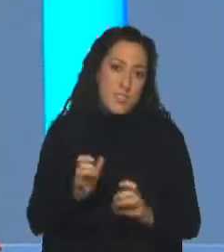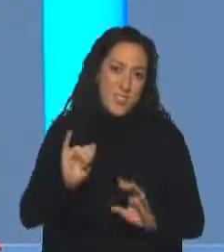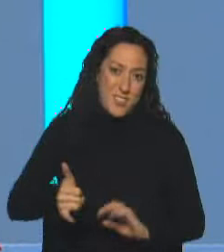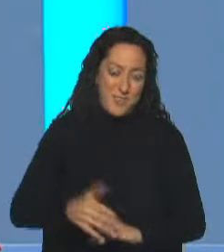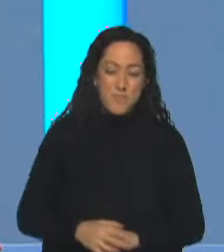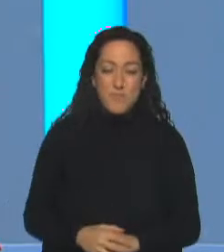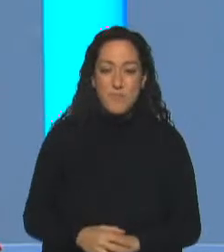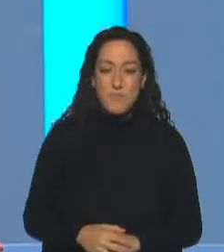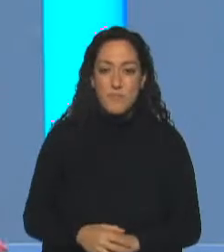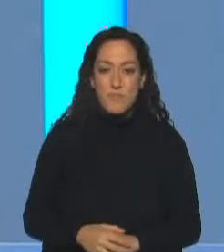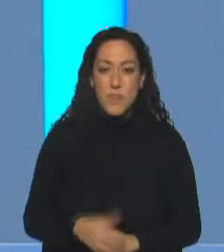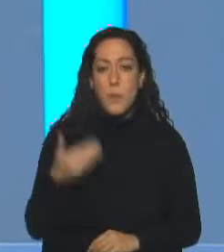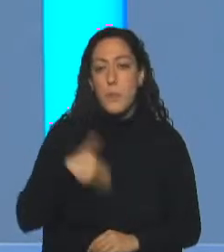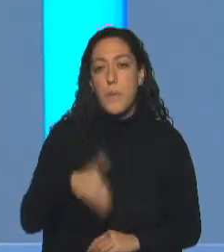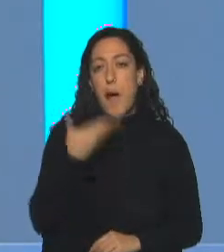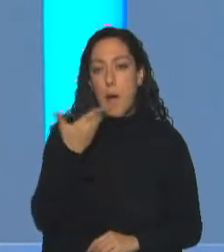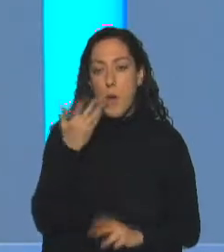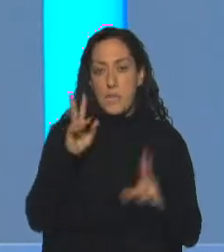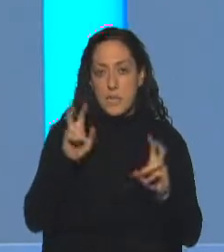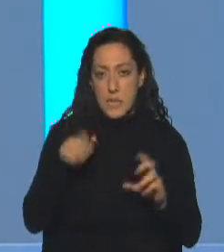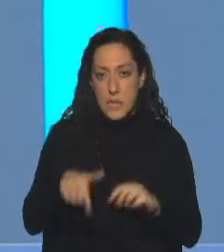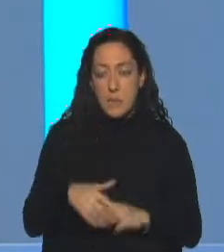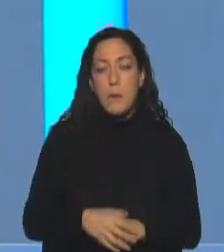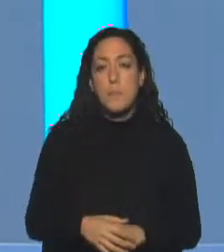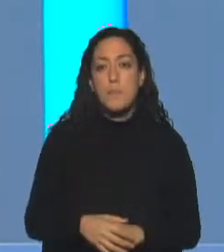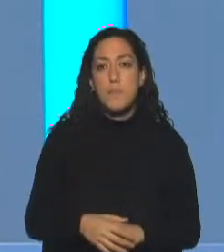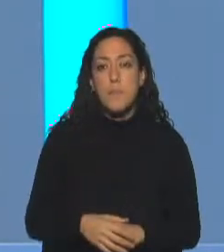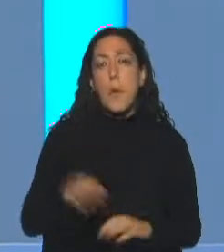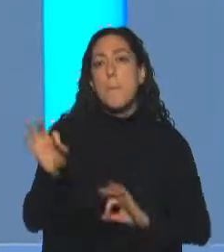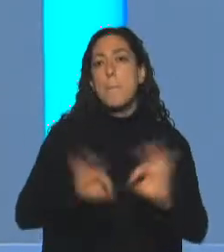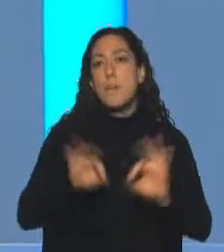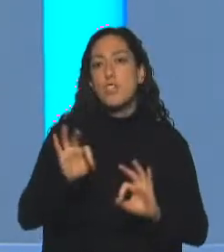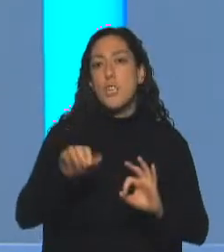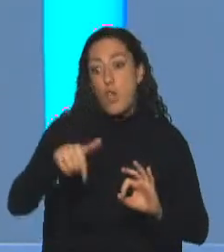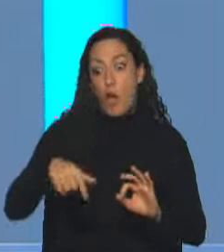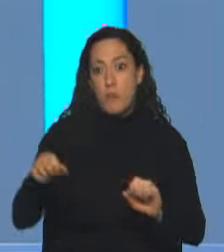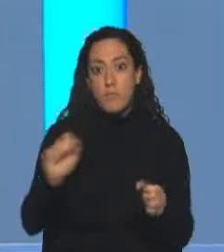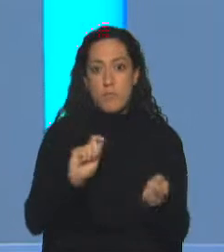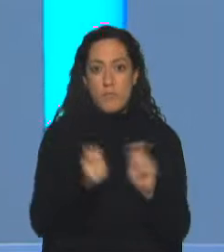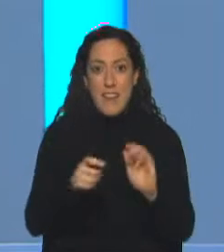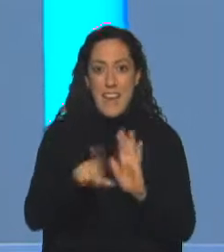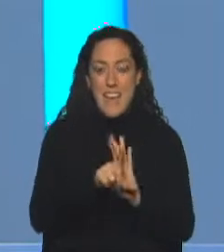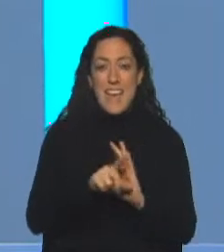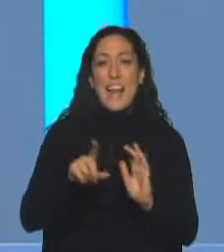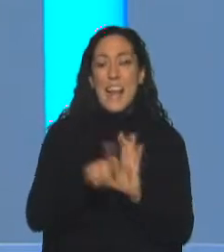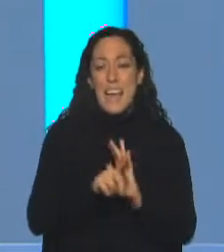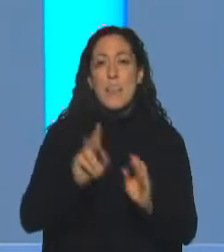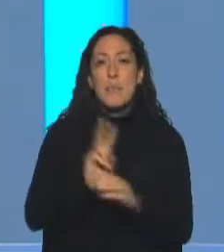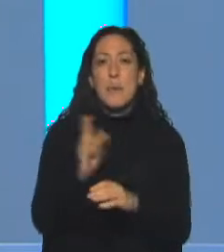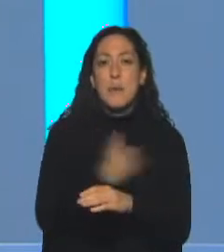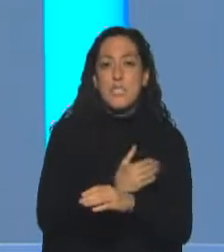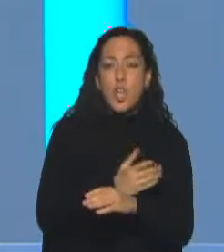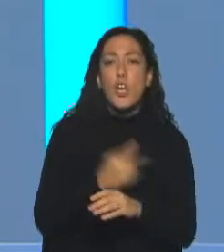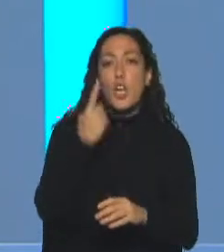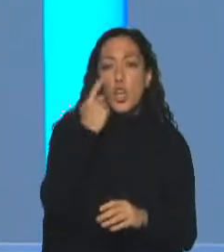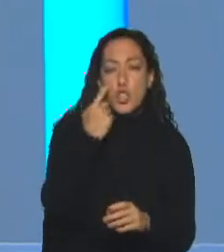precisamente vamos a estar hablando de este tema y el nombre puntual del proyecto convertido en ley es ley de prevención y control de la resistencia